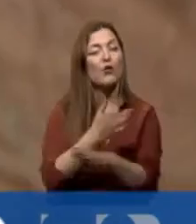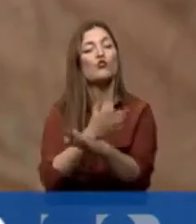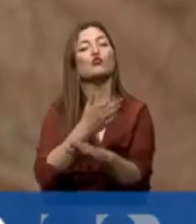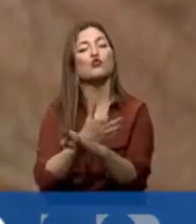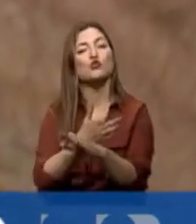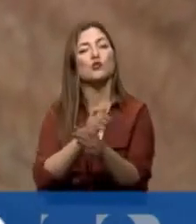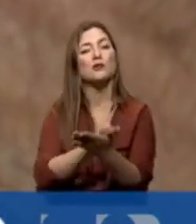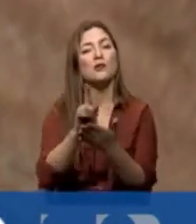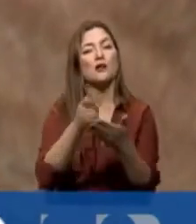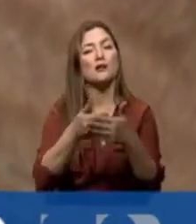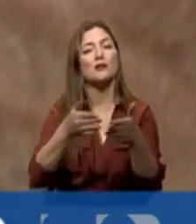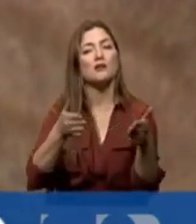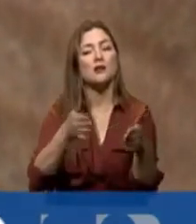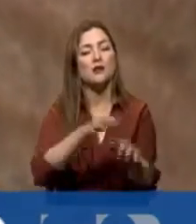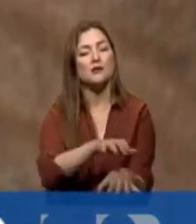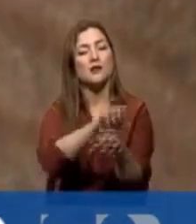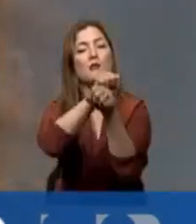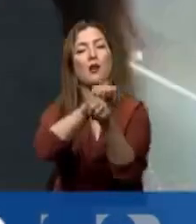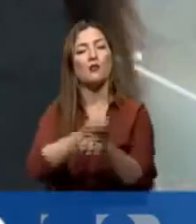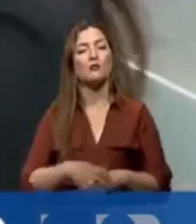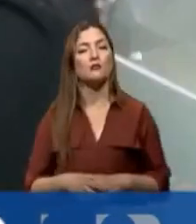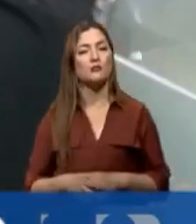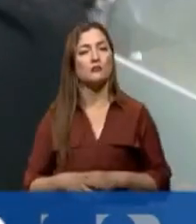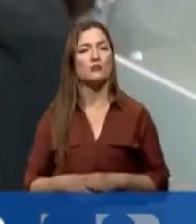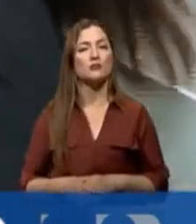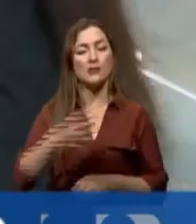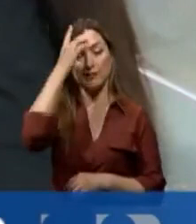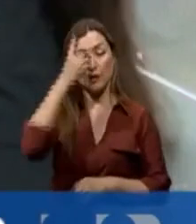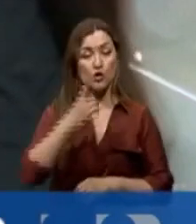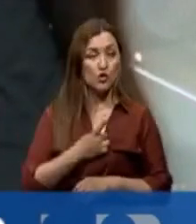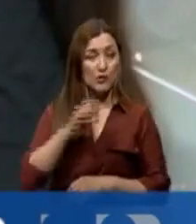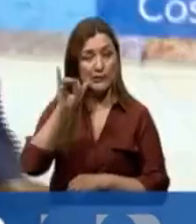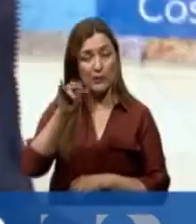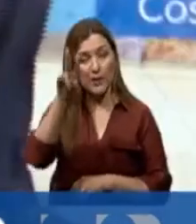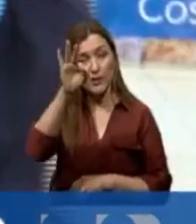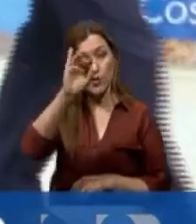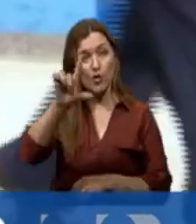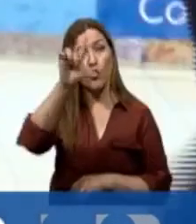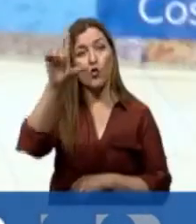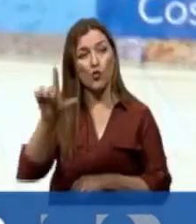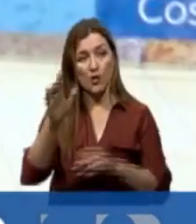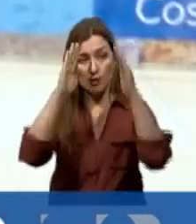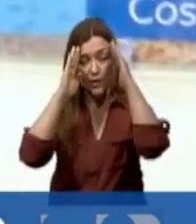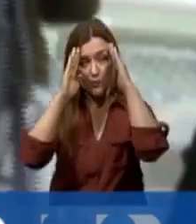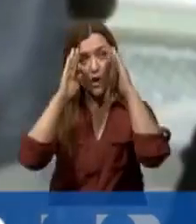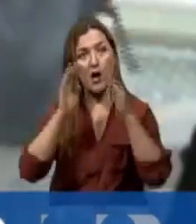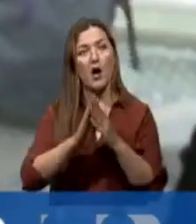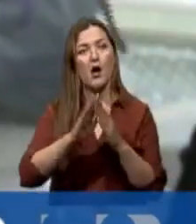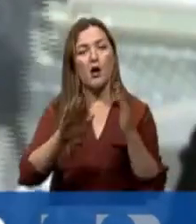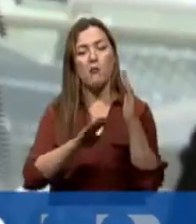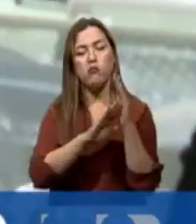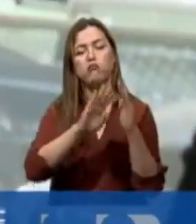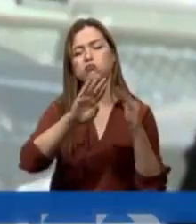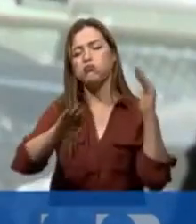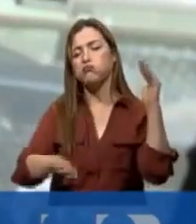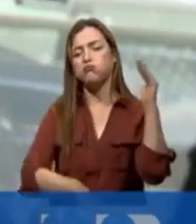abren semanalmente son reservados de inmediato. Por ello, han decidido atender este sábado 29 de julio en jornada extraordinaria. En 6